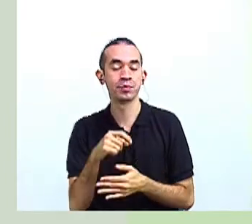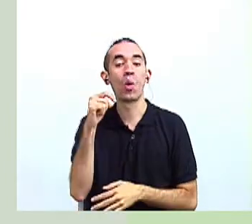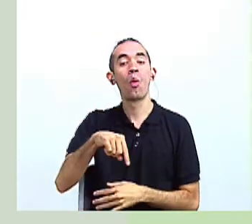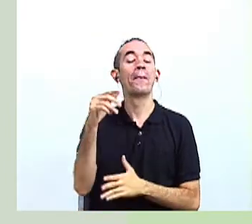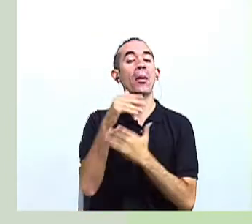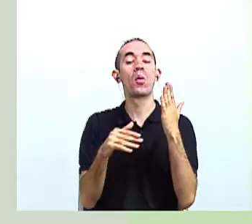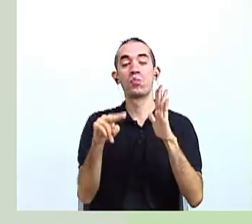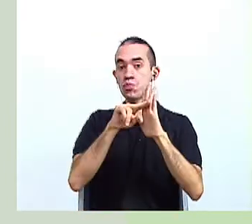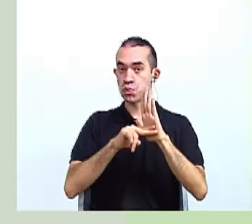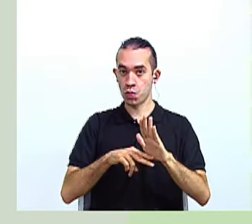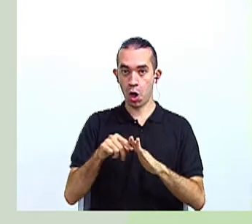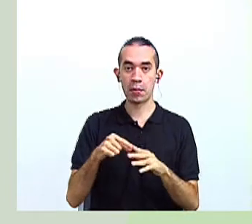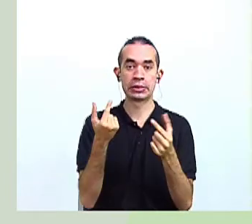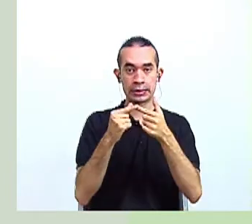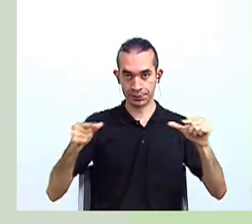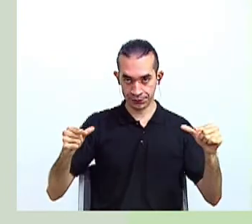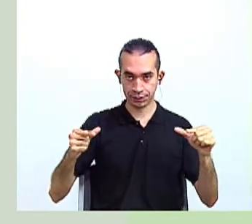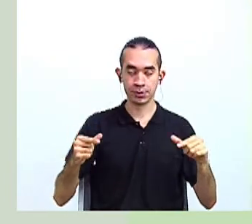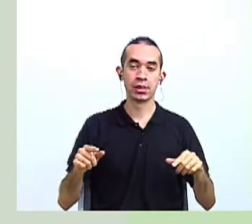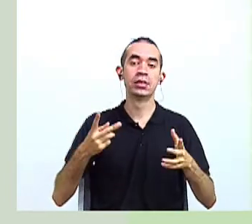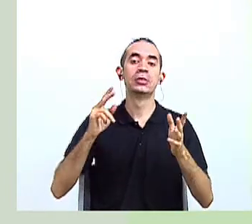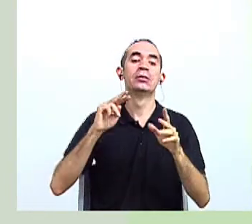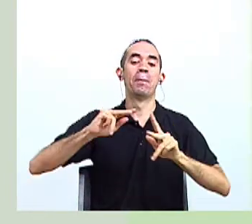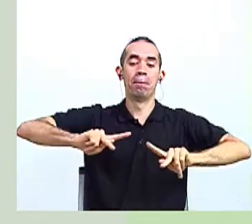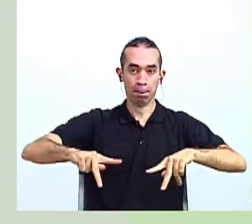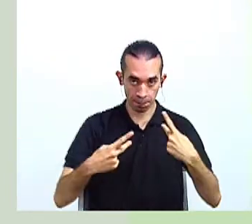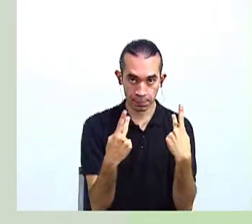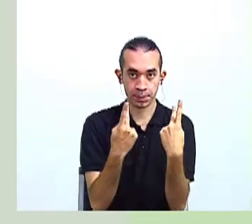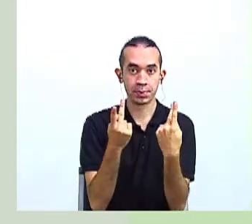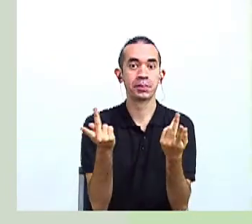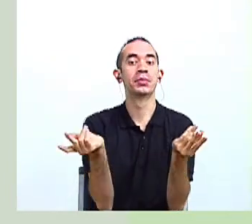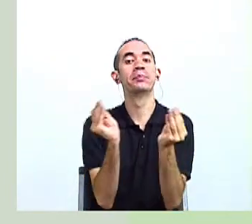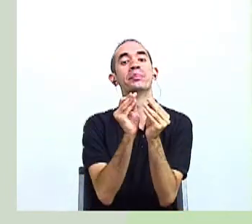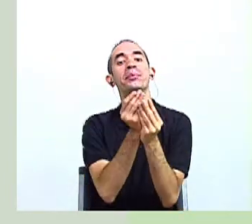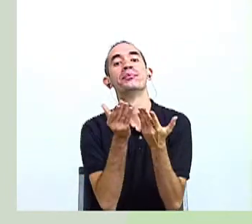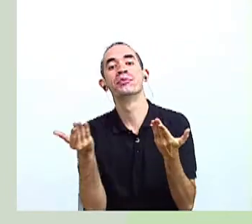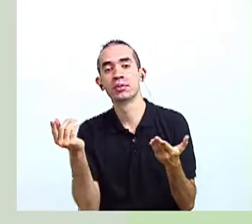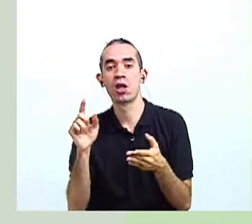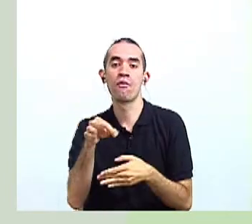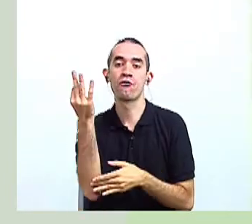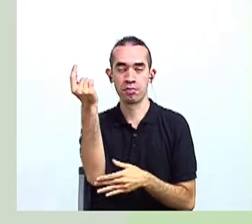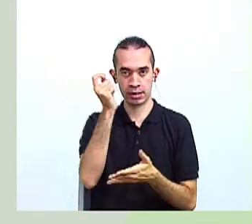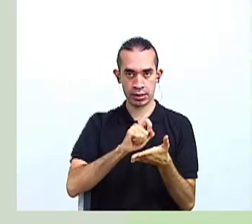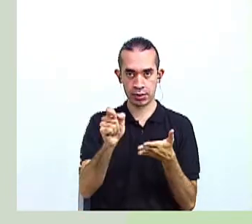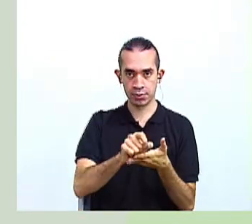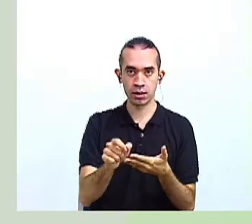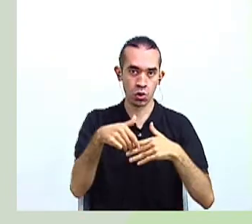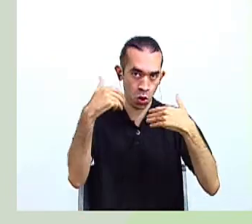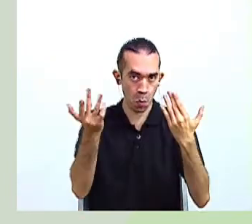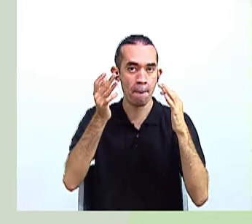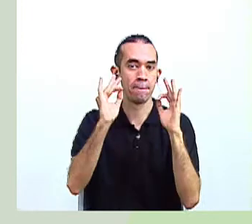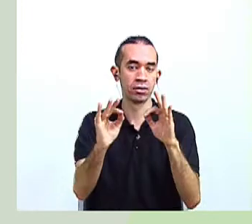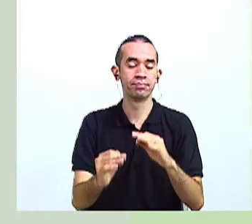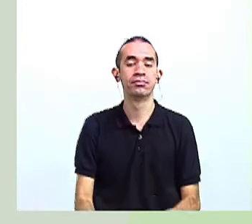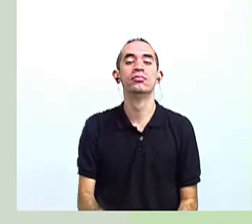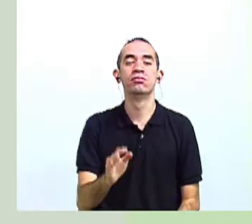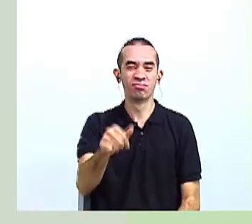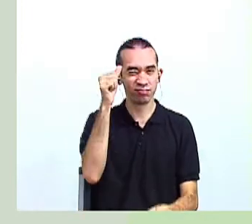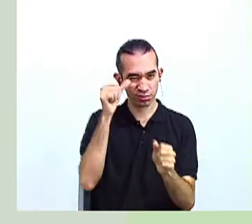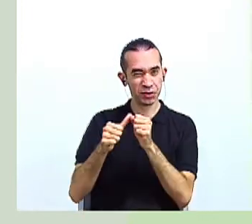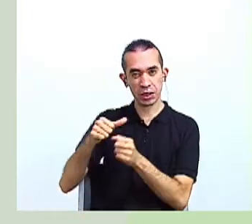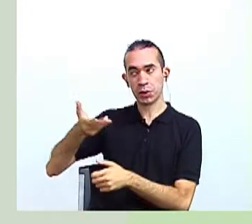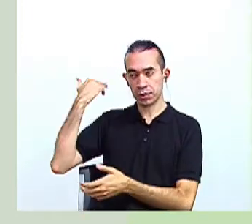ciertas normas gramaticales que nos van a permitir tener más herramientas a la hora de escribir. ¿Qué les parece si hoy, en Recordando lo